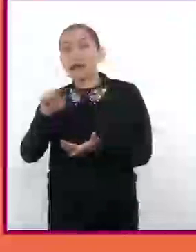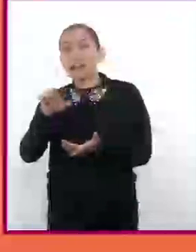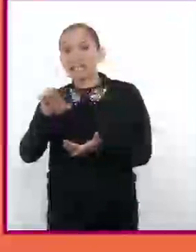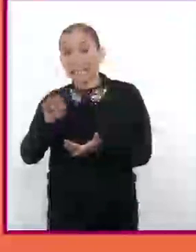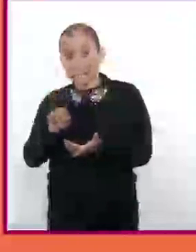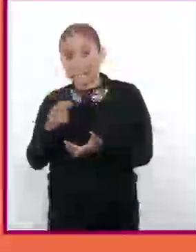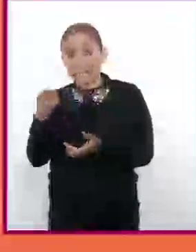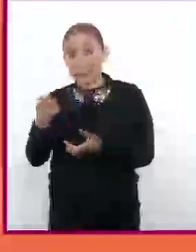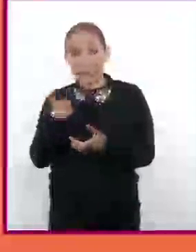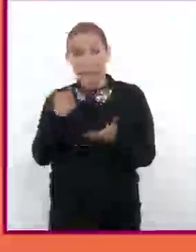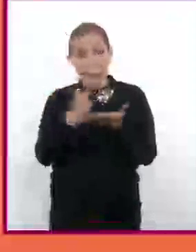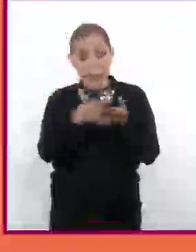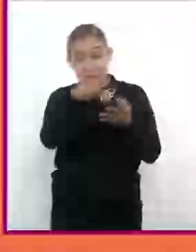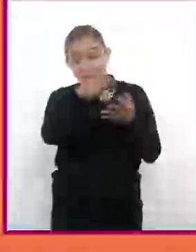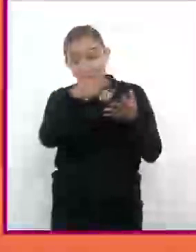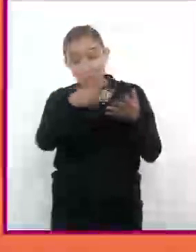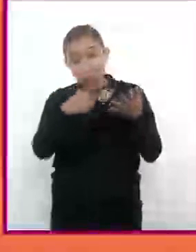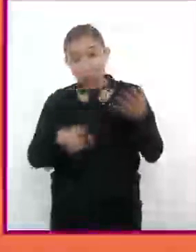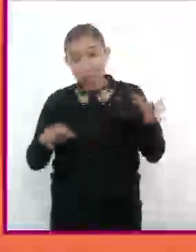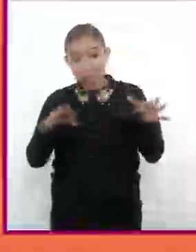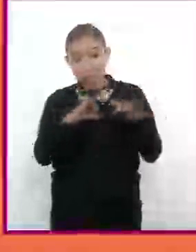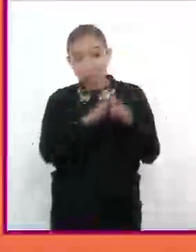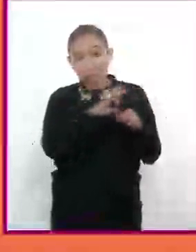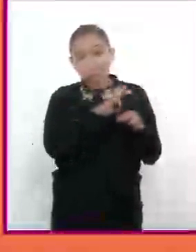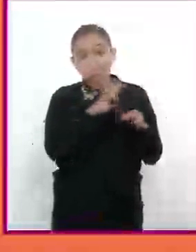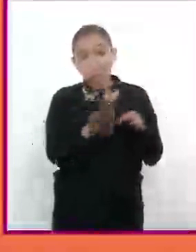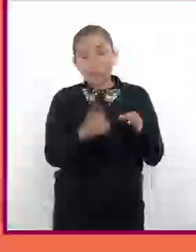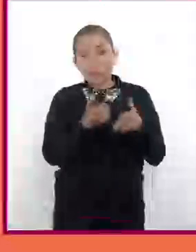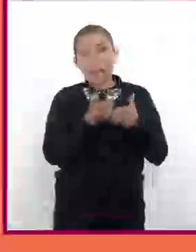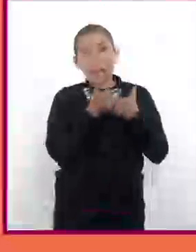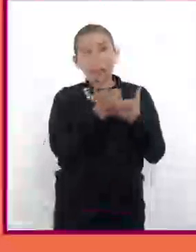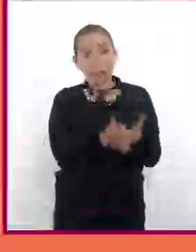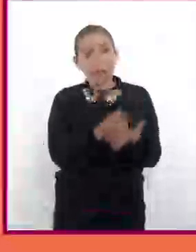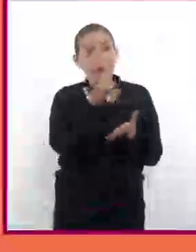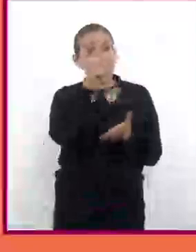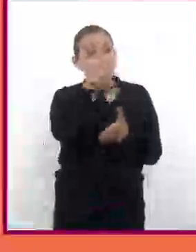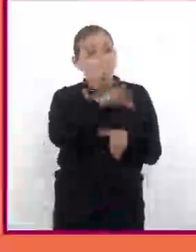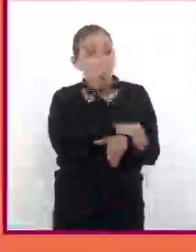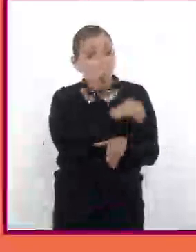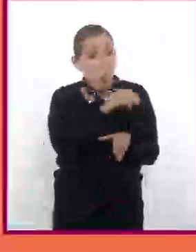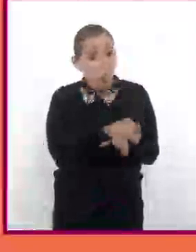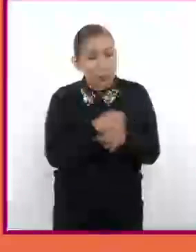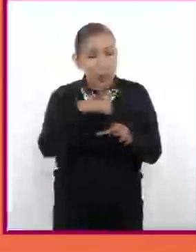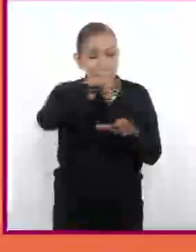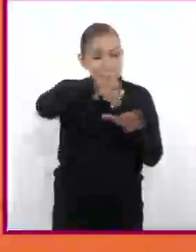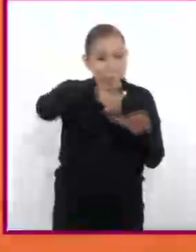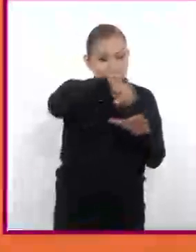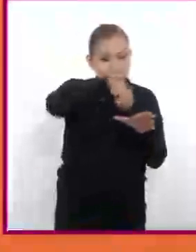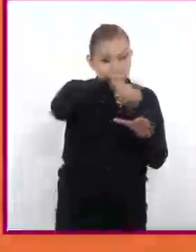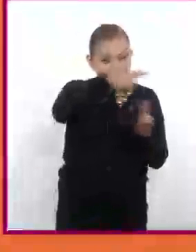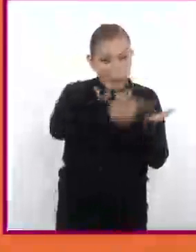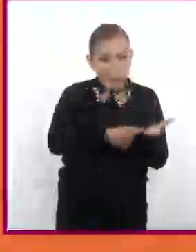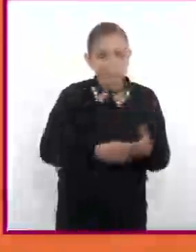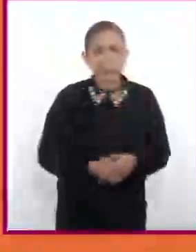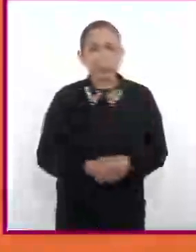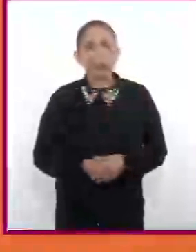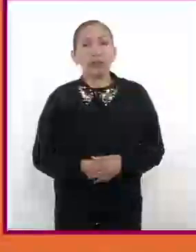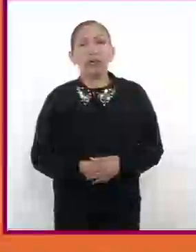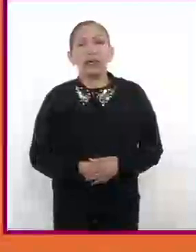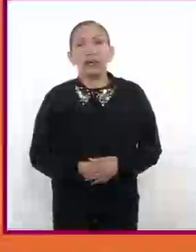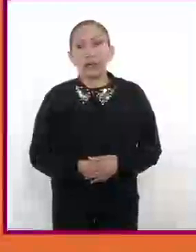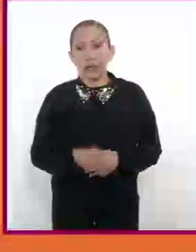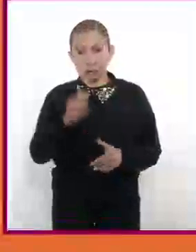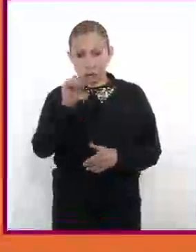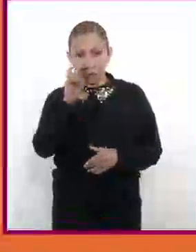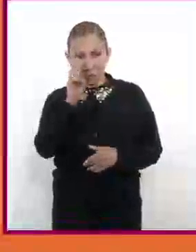Estas propiedades están relacionadas con la capacidad de conducir corriente eléctrica en disolución. Con base